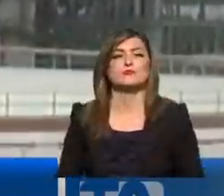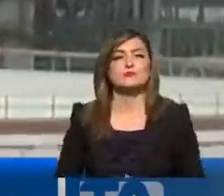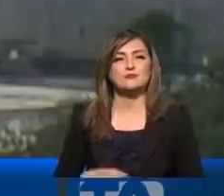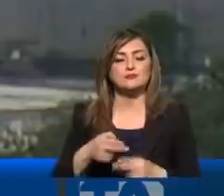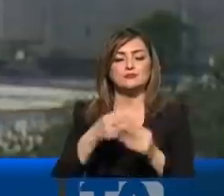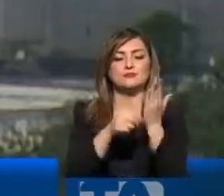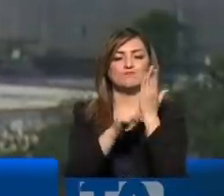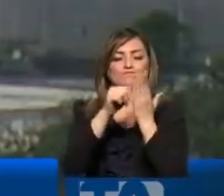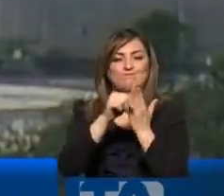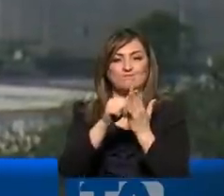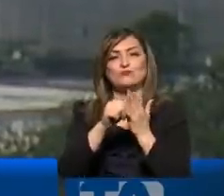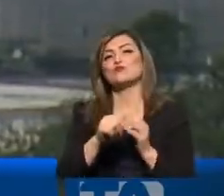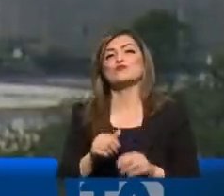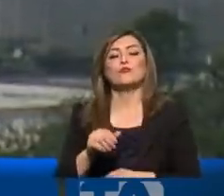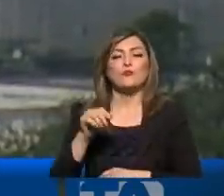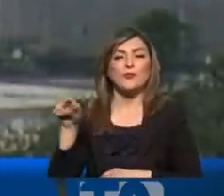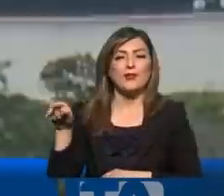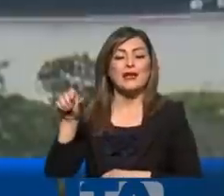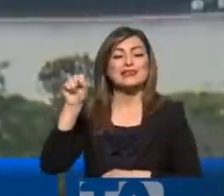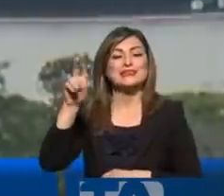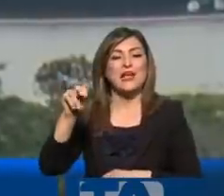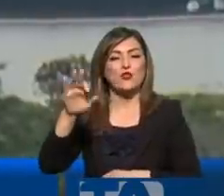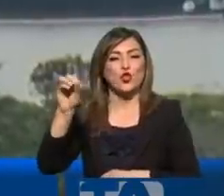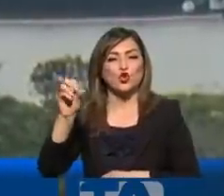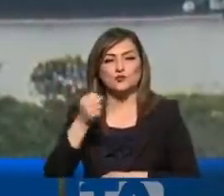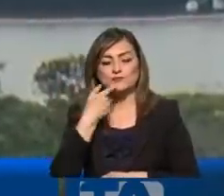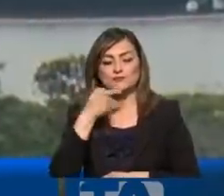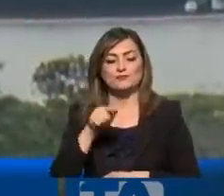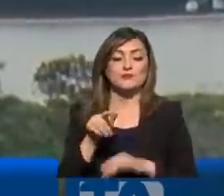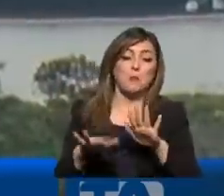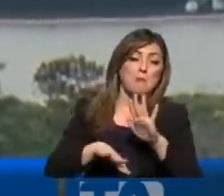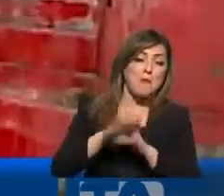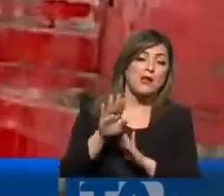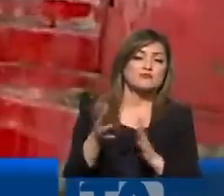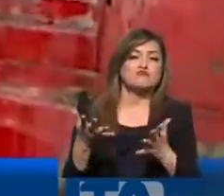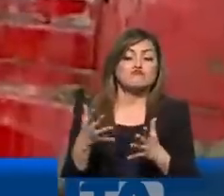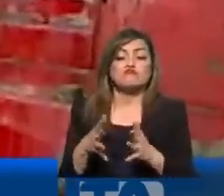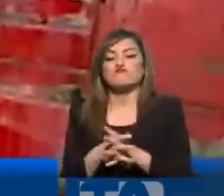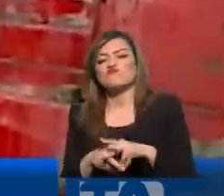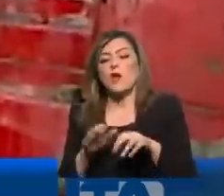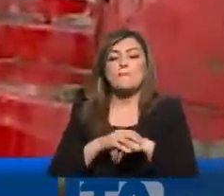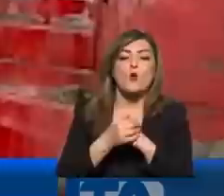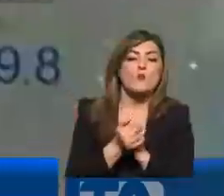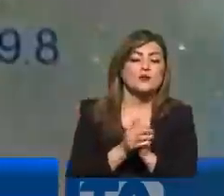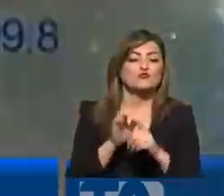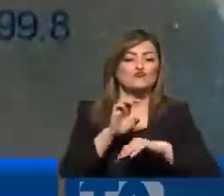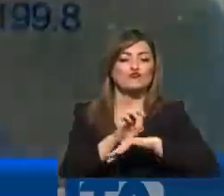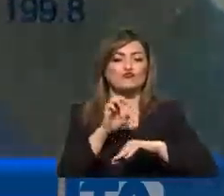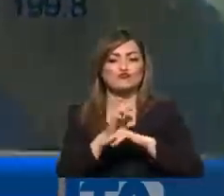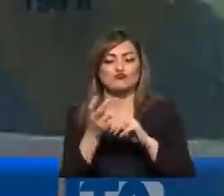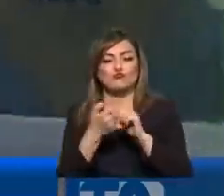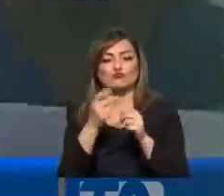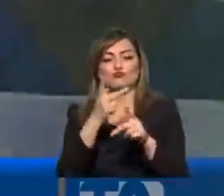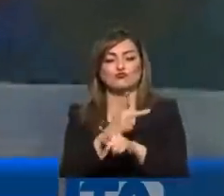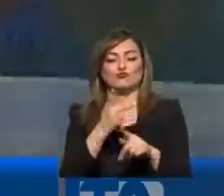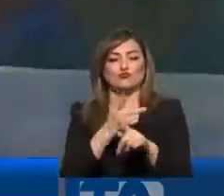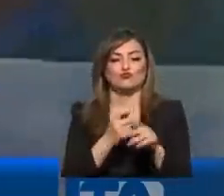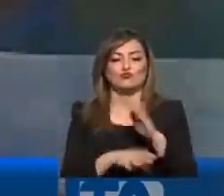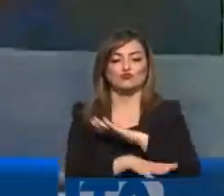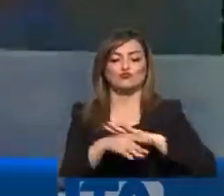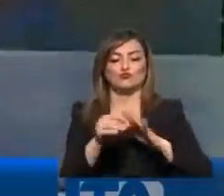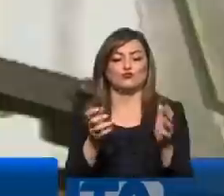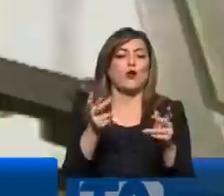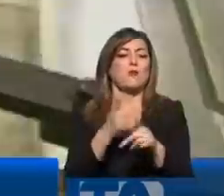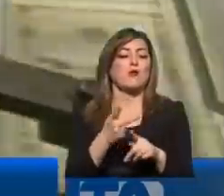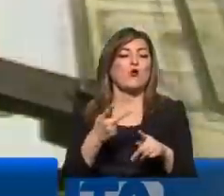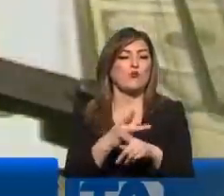el exministro de Energía, Fernando Santos Alvite, para obtener una ventaja mayor, el Ecuador debería resolver el problema de producción petrolera. A ello